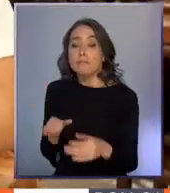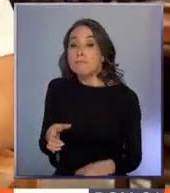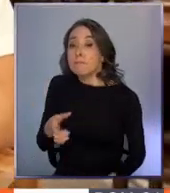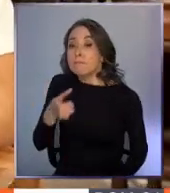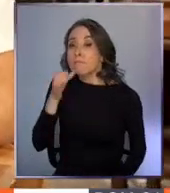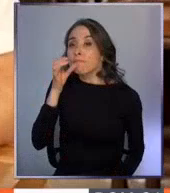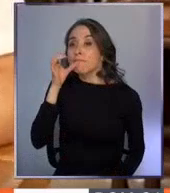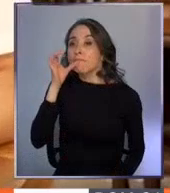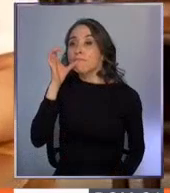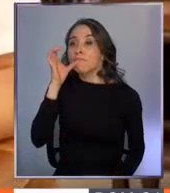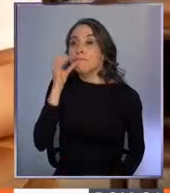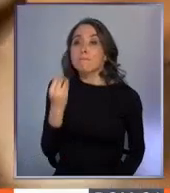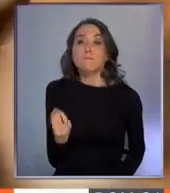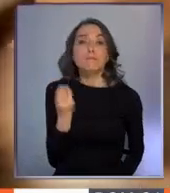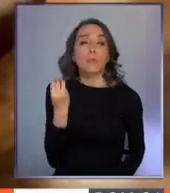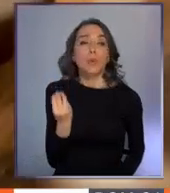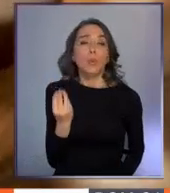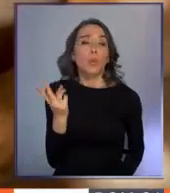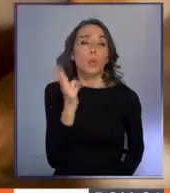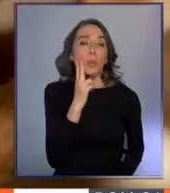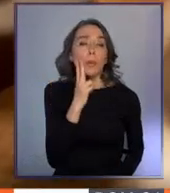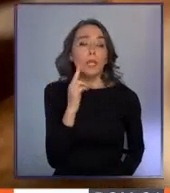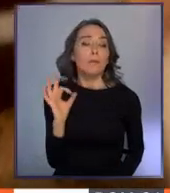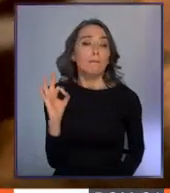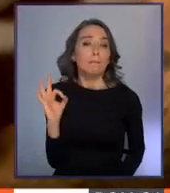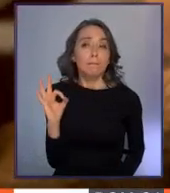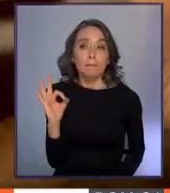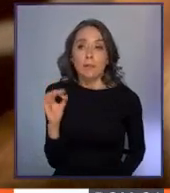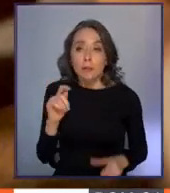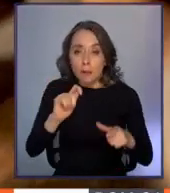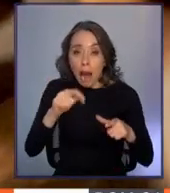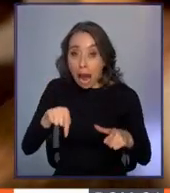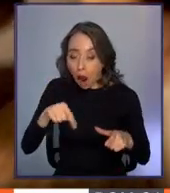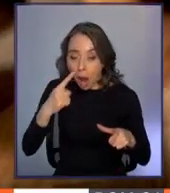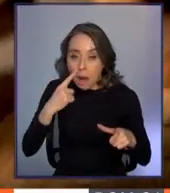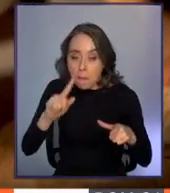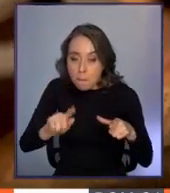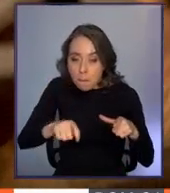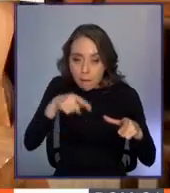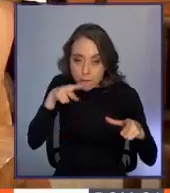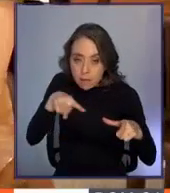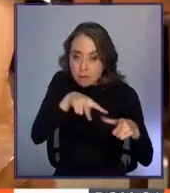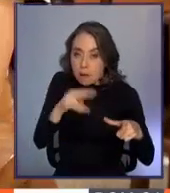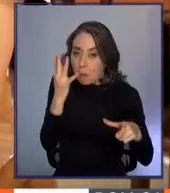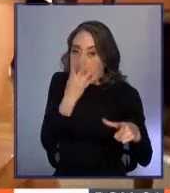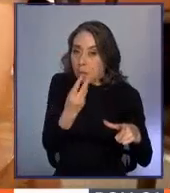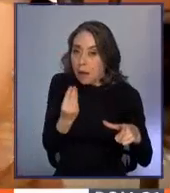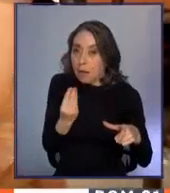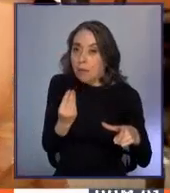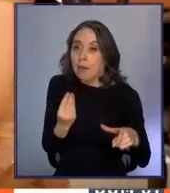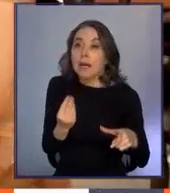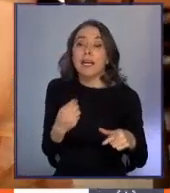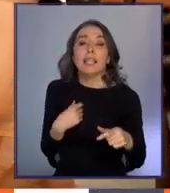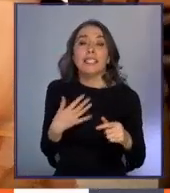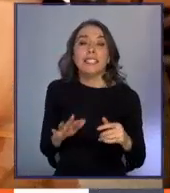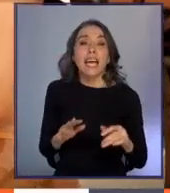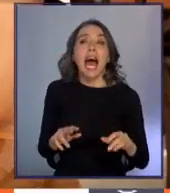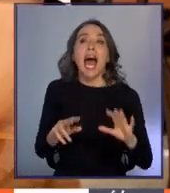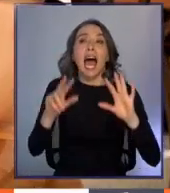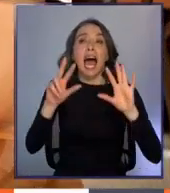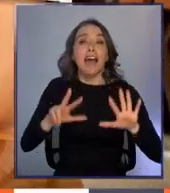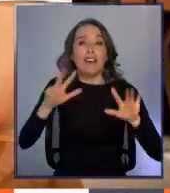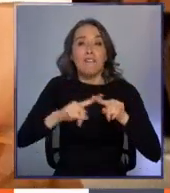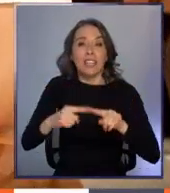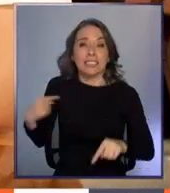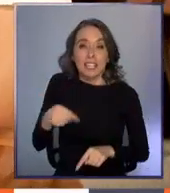Me fascina. Qué buen vino. Vamos a probar esta maravilla. Probar como por 18ª vez, porque como te comentaba, este